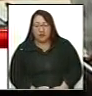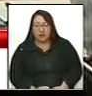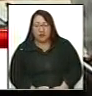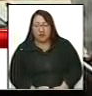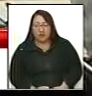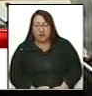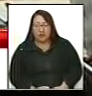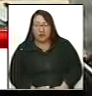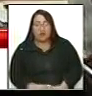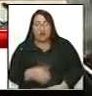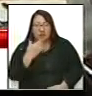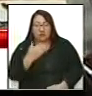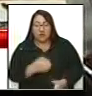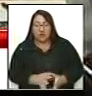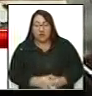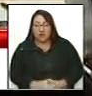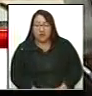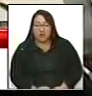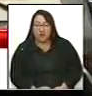Gracias.